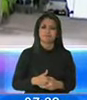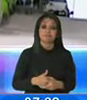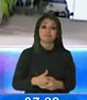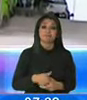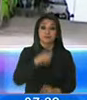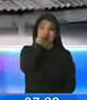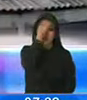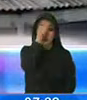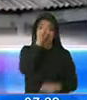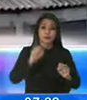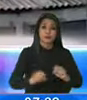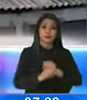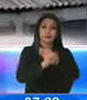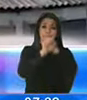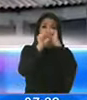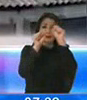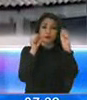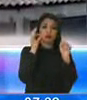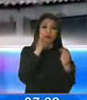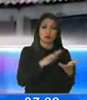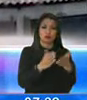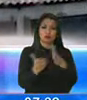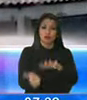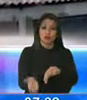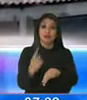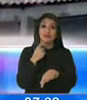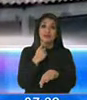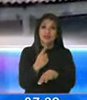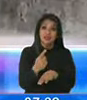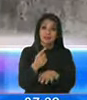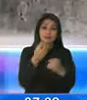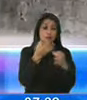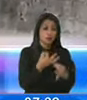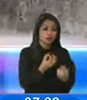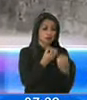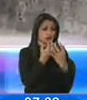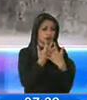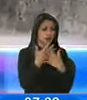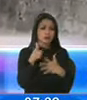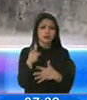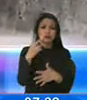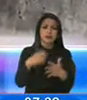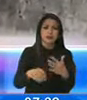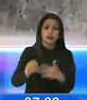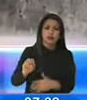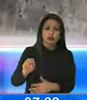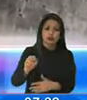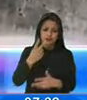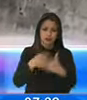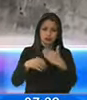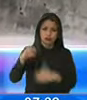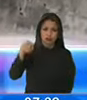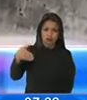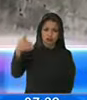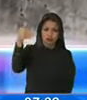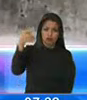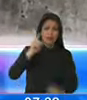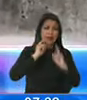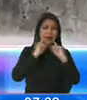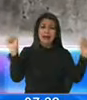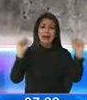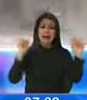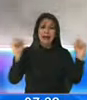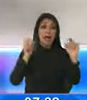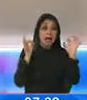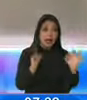del domingo. Testigos refieren que se enteraron de la novedad porque el hijo de la ahora occisa gritó